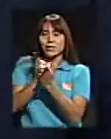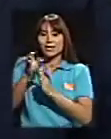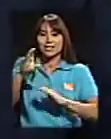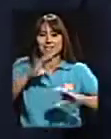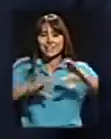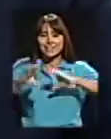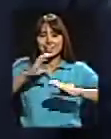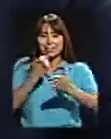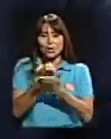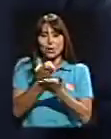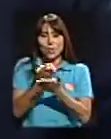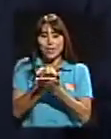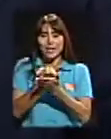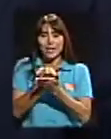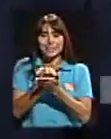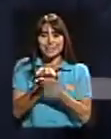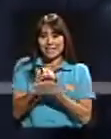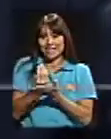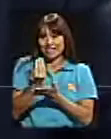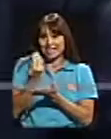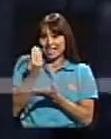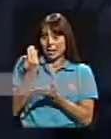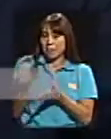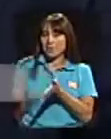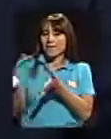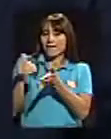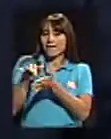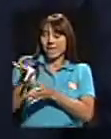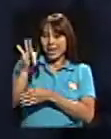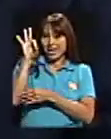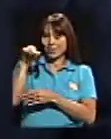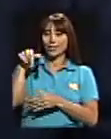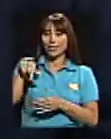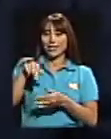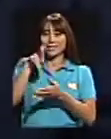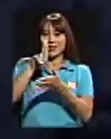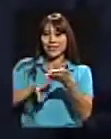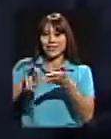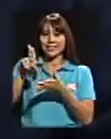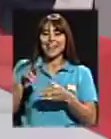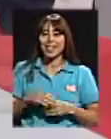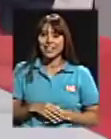Ciencias Económicas, recientemente reelecto de esta universidad,